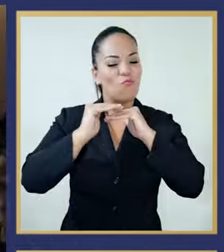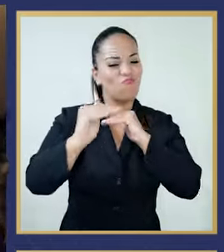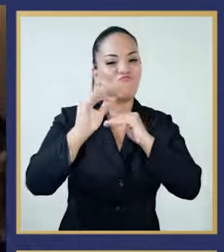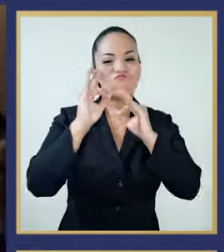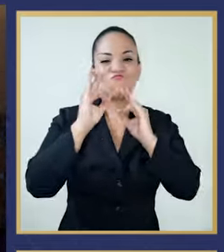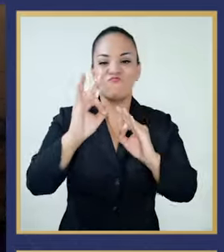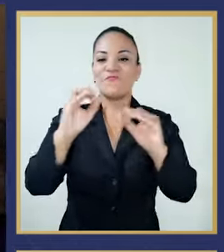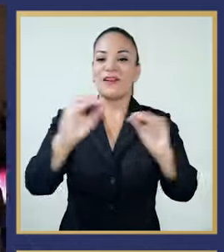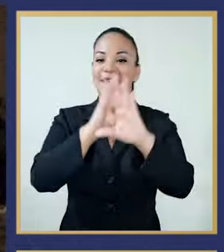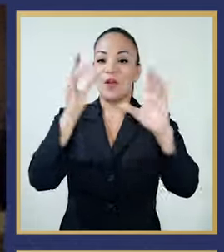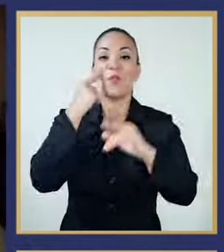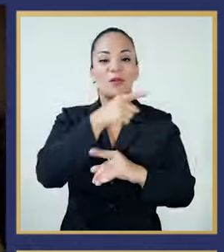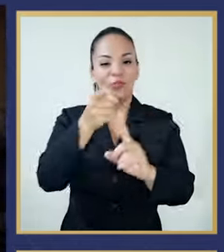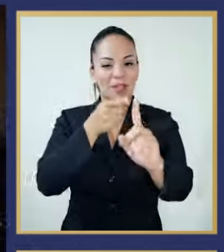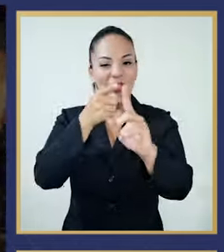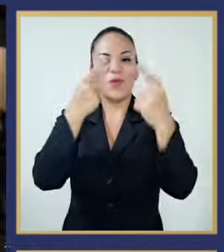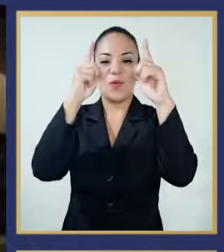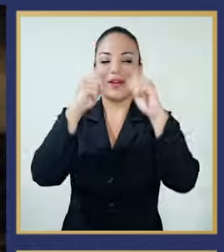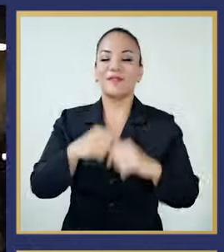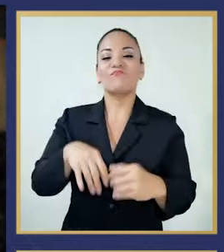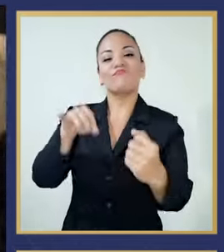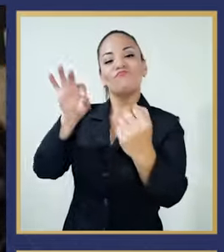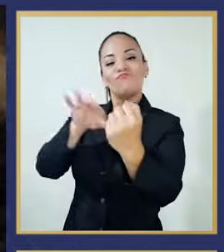claro para que usted llegue ahí.